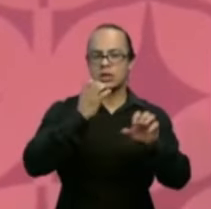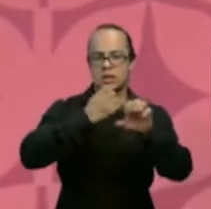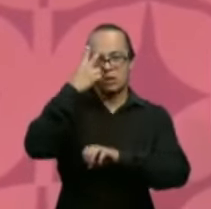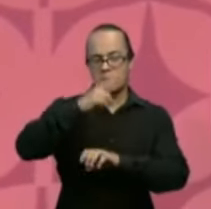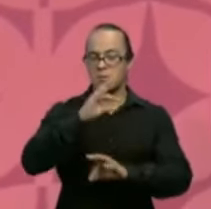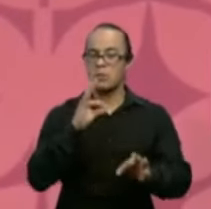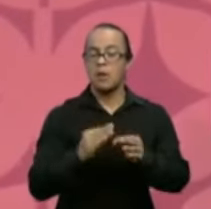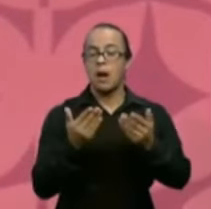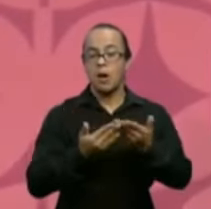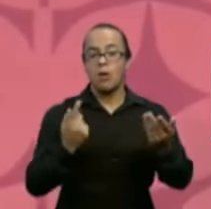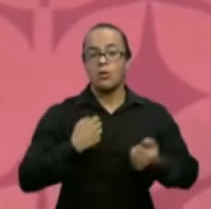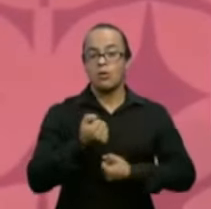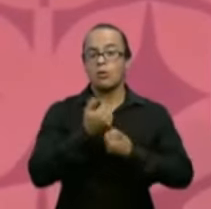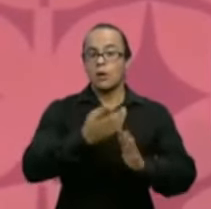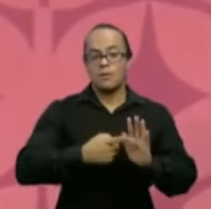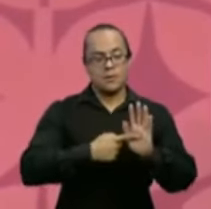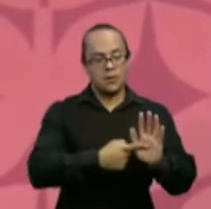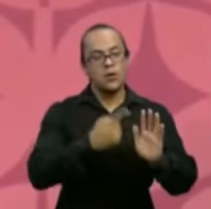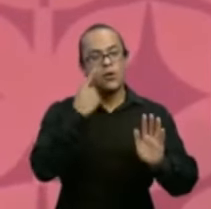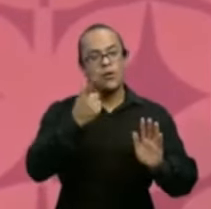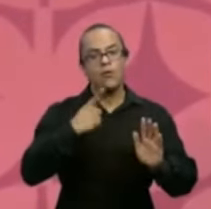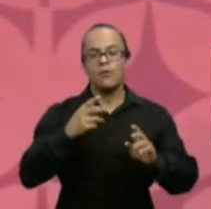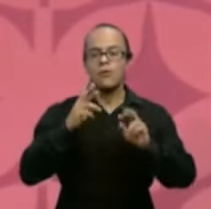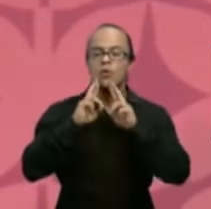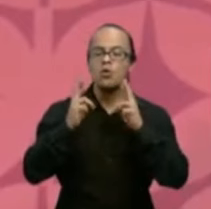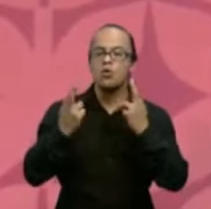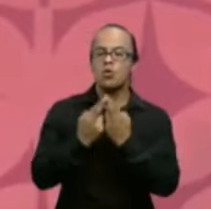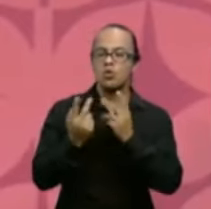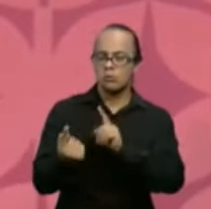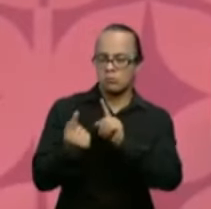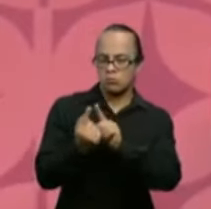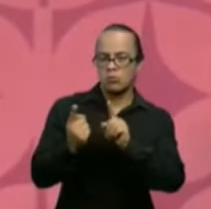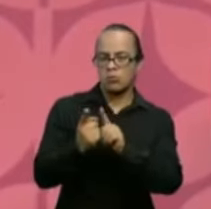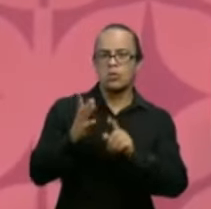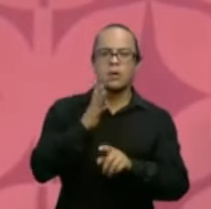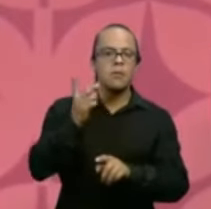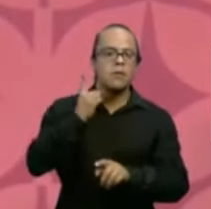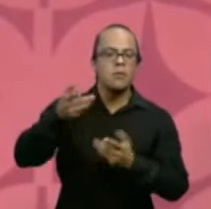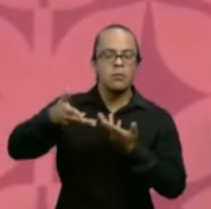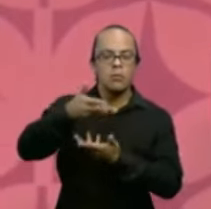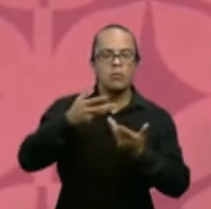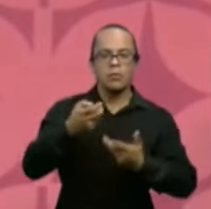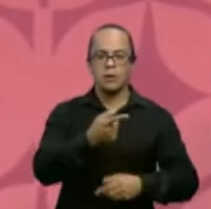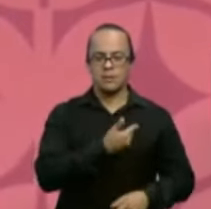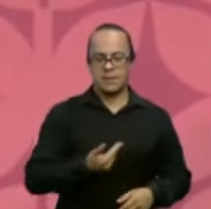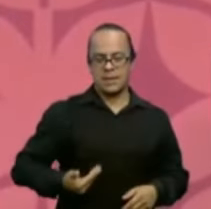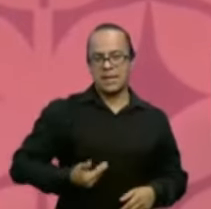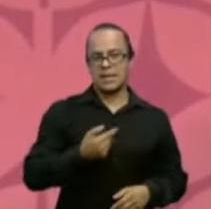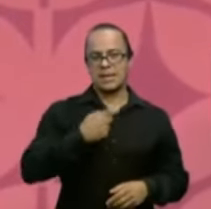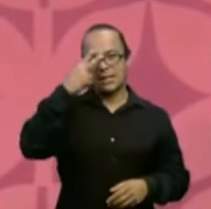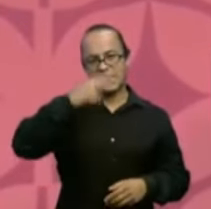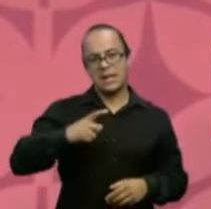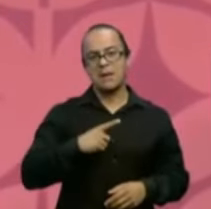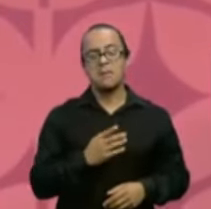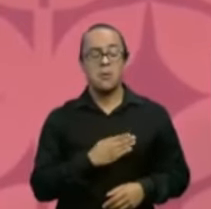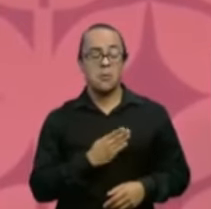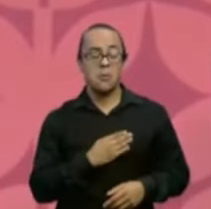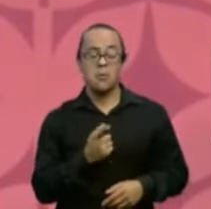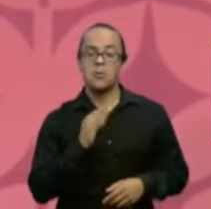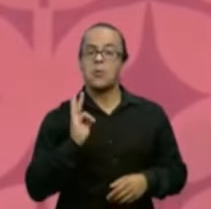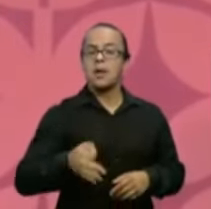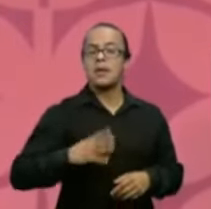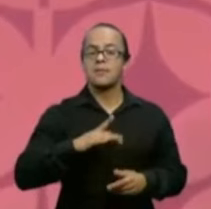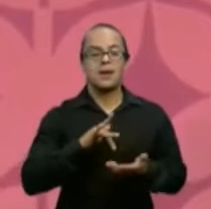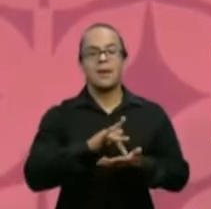quiero comentarles que ahorita, en la reunión que tuvimos en la Asamblea, nuestro presidente nos da la buena nueva de que vamos a apoyar